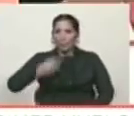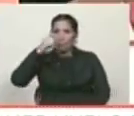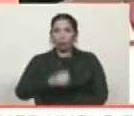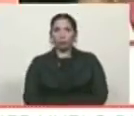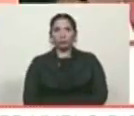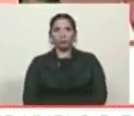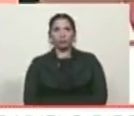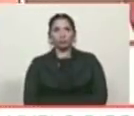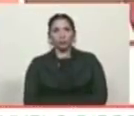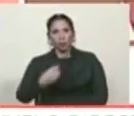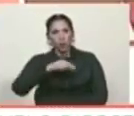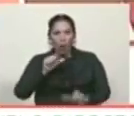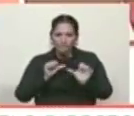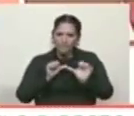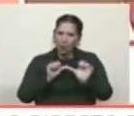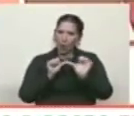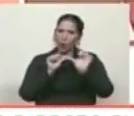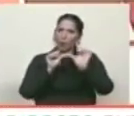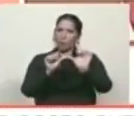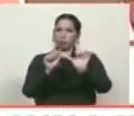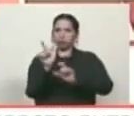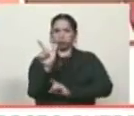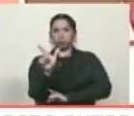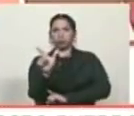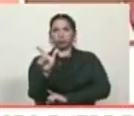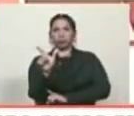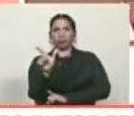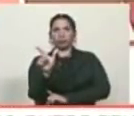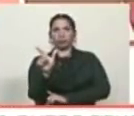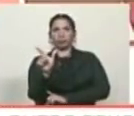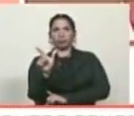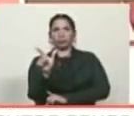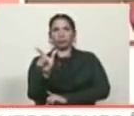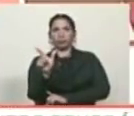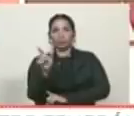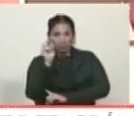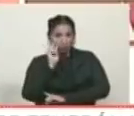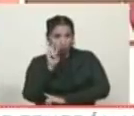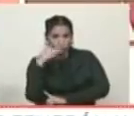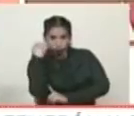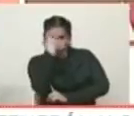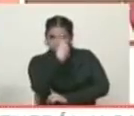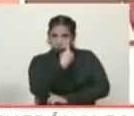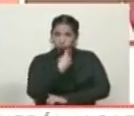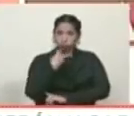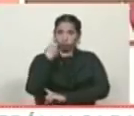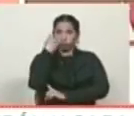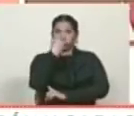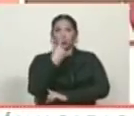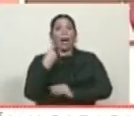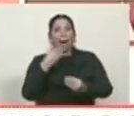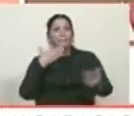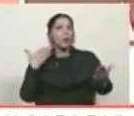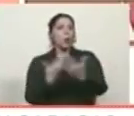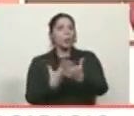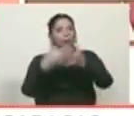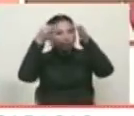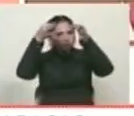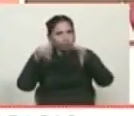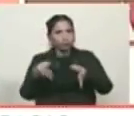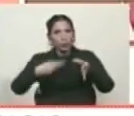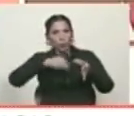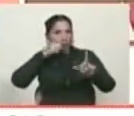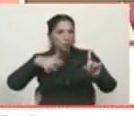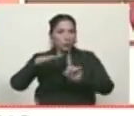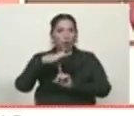y quienes lo seguimos a través del Partido Socialista Unido de Venezuela, que le damos la cara a nuestro pueblo, que tenemos propuestas concretas a nuestro pueblo, a quien además